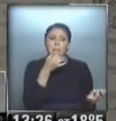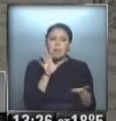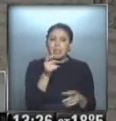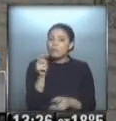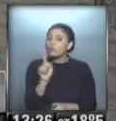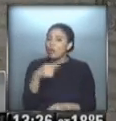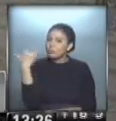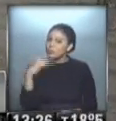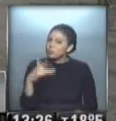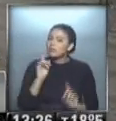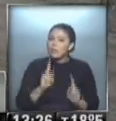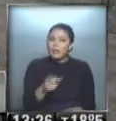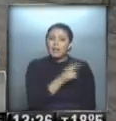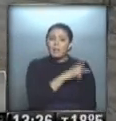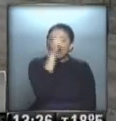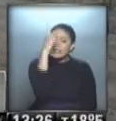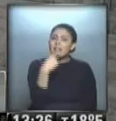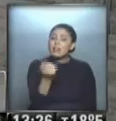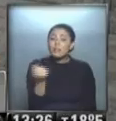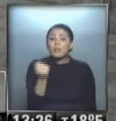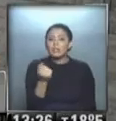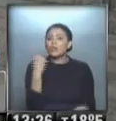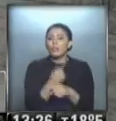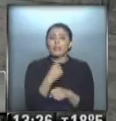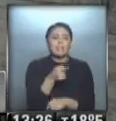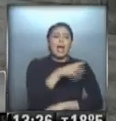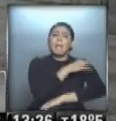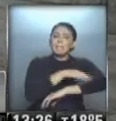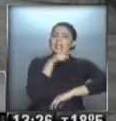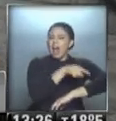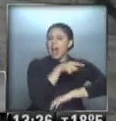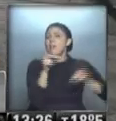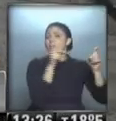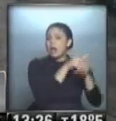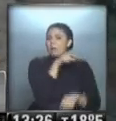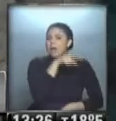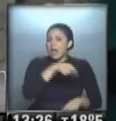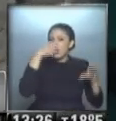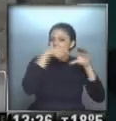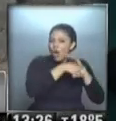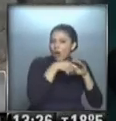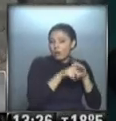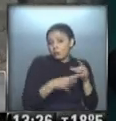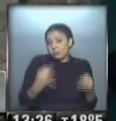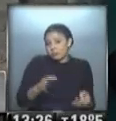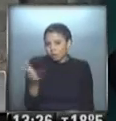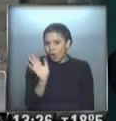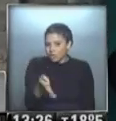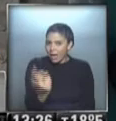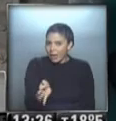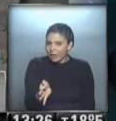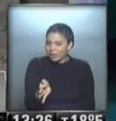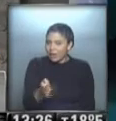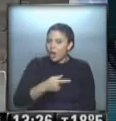Es muy importante también lo que dice Matzkin en el sentido de que no se puede seguir estigmatizando a la villa como lugar de conflictividad y de delincuencia, cuando todos sabemos que los